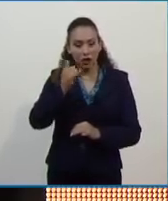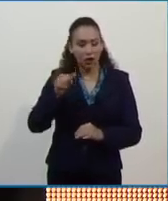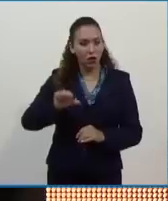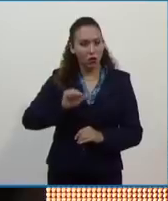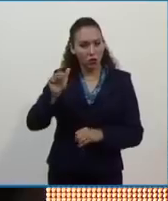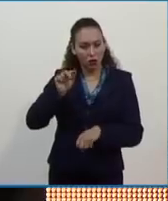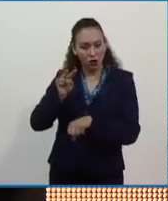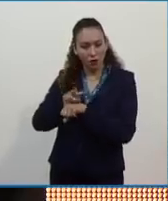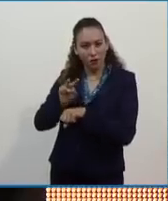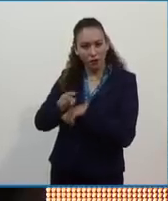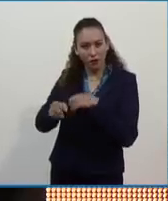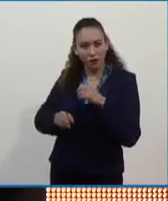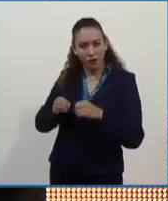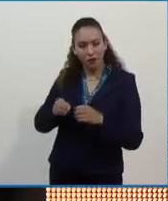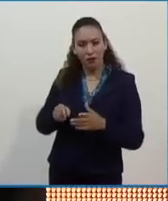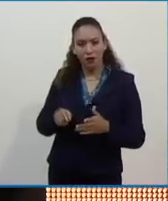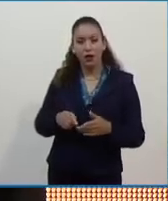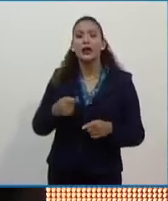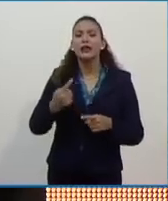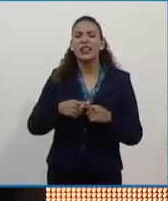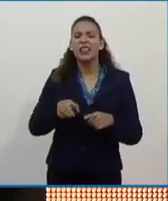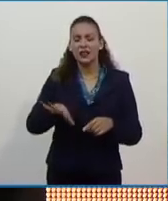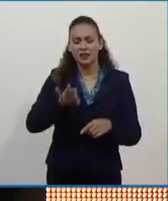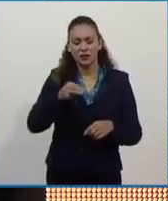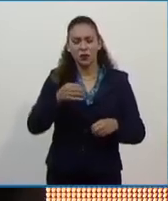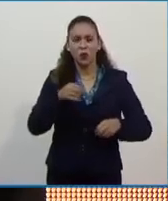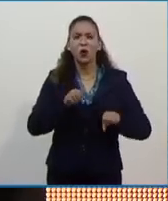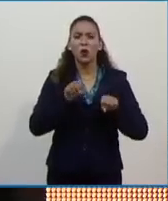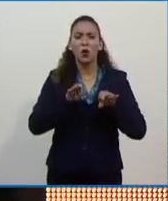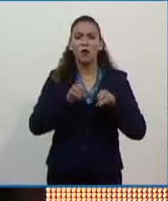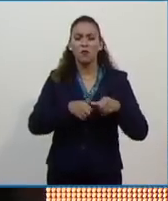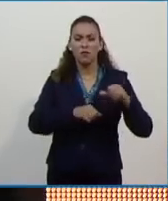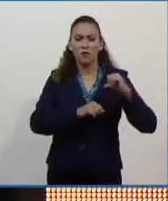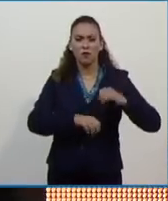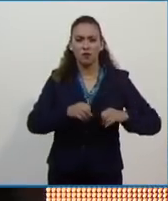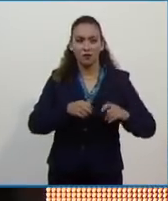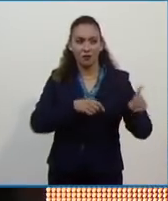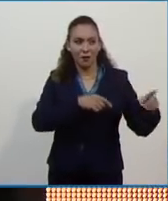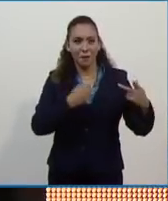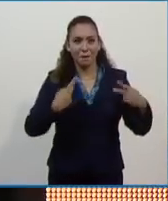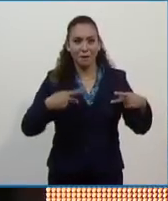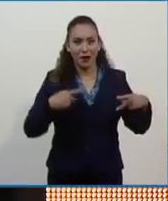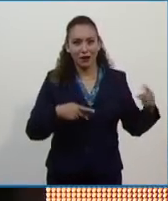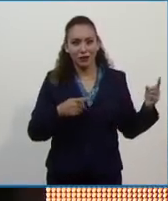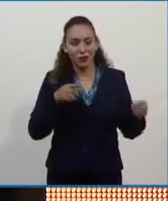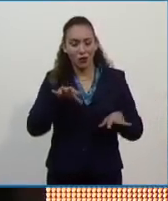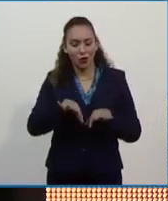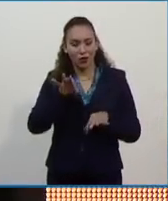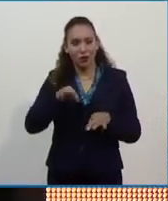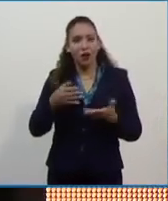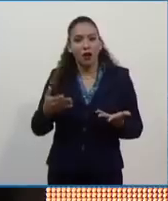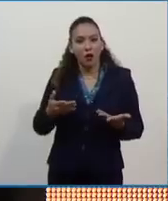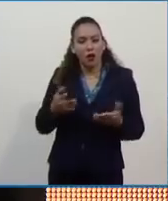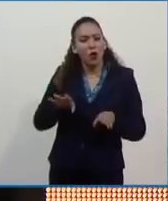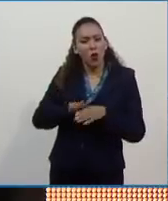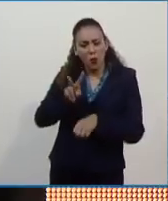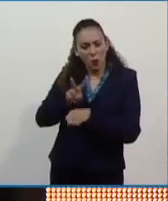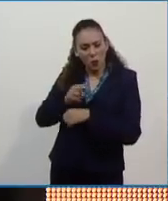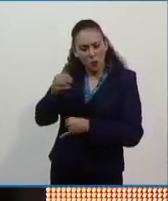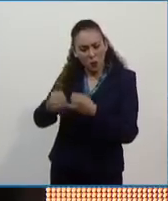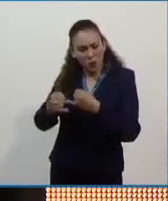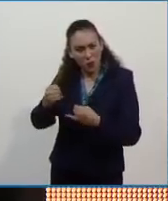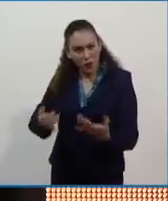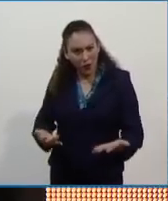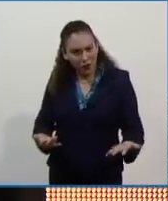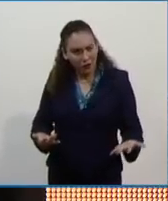Judicial, electo popularmente mediante el voto de todos nosotros en las urnas, que es bajo